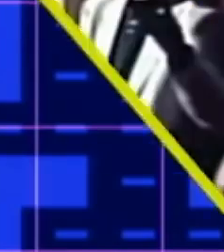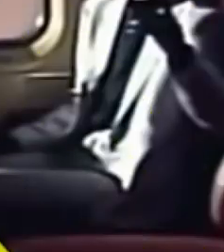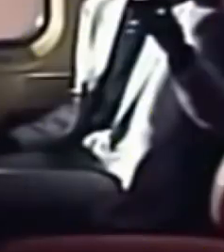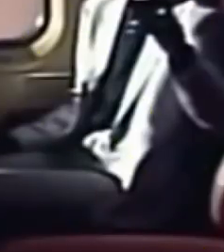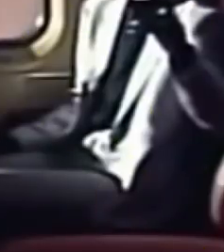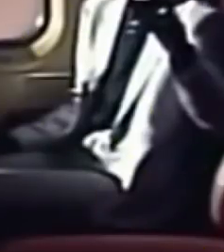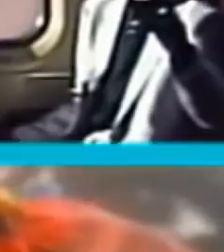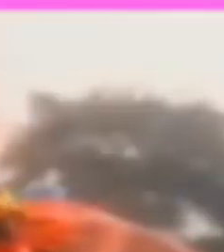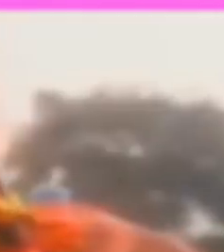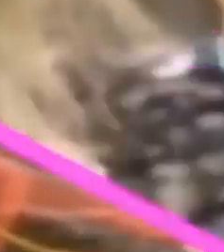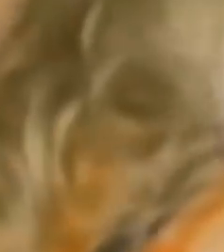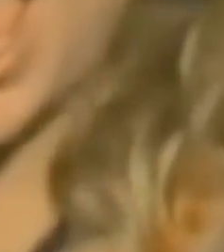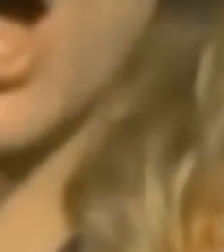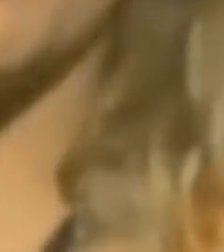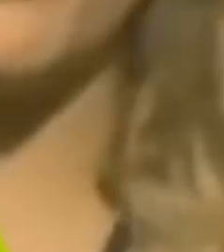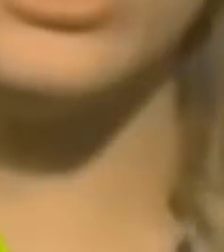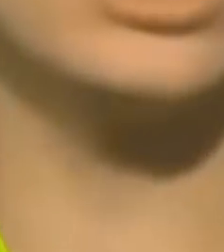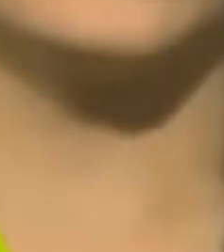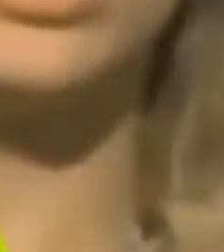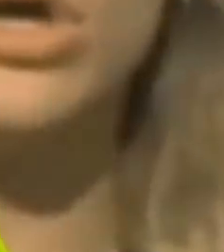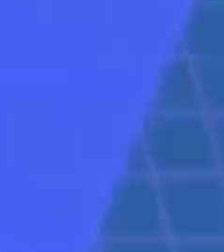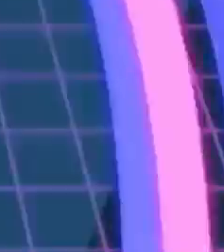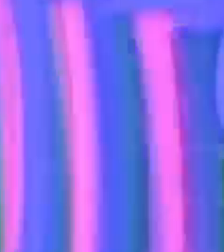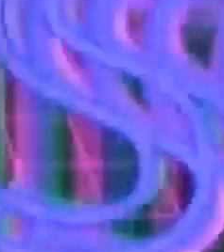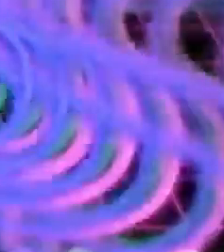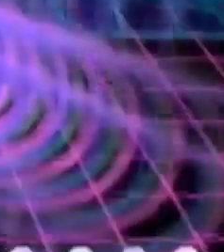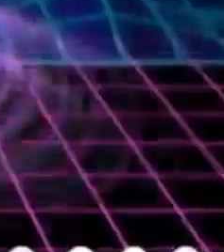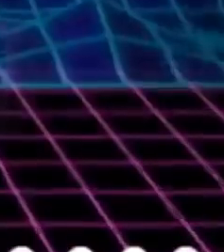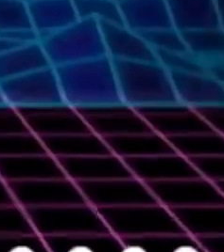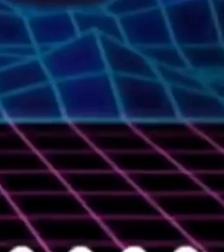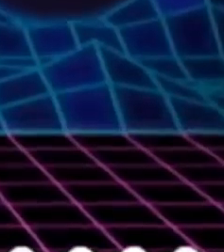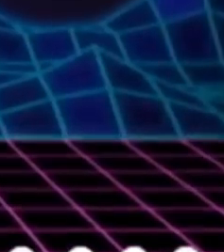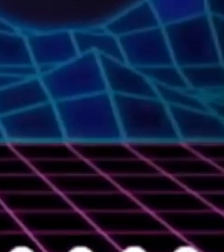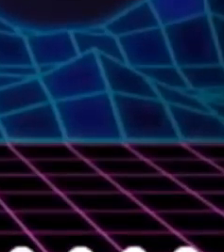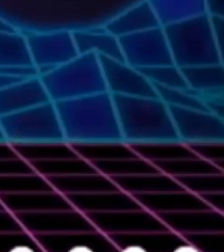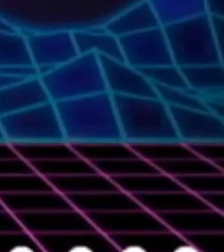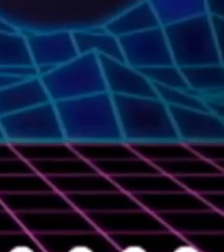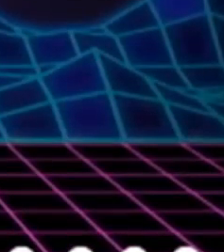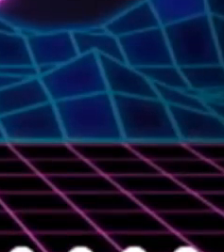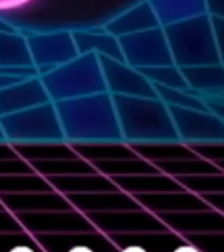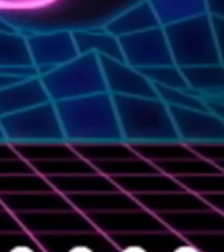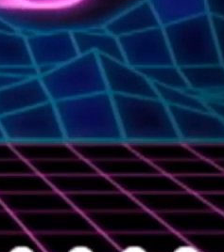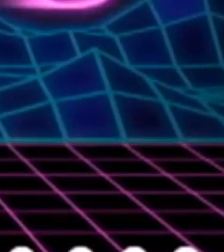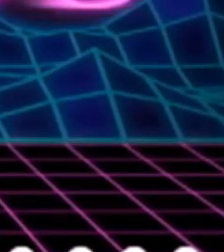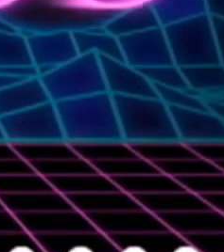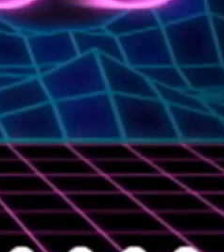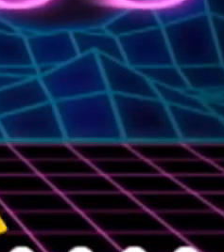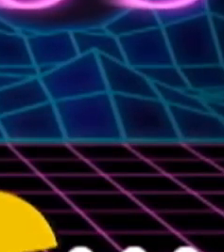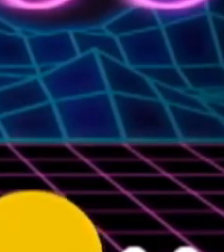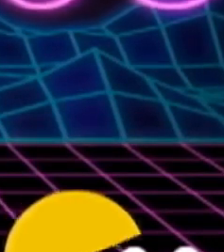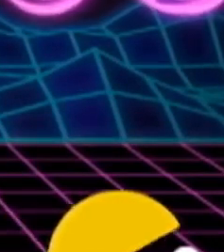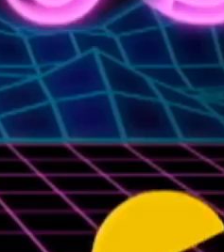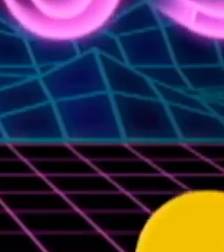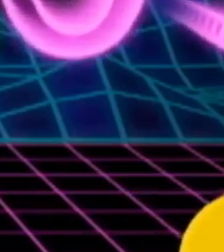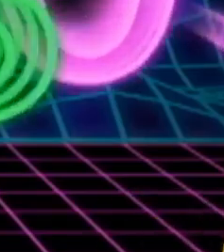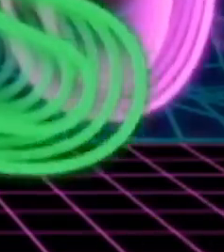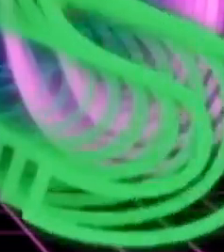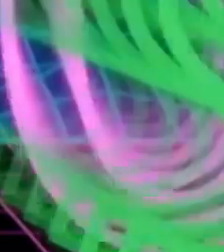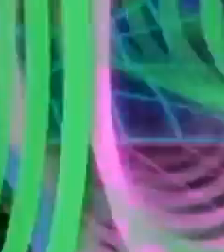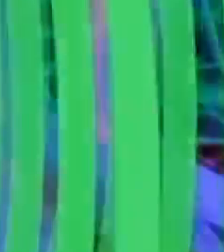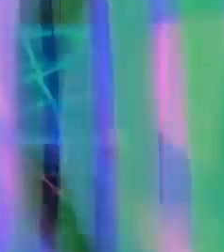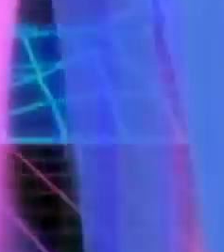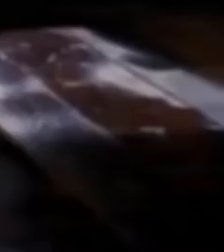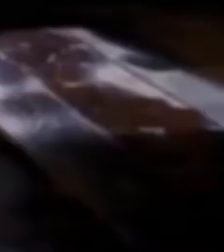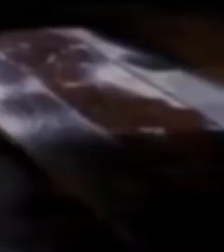Los éxitos que marcaron la historia de la música durante los 70s, 80s y 90s. Véalos